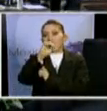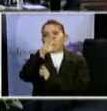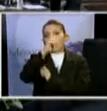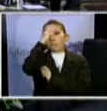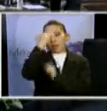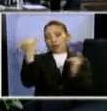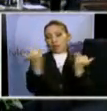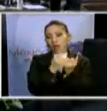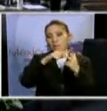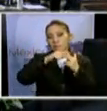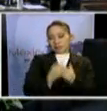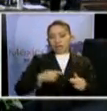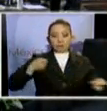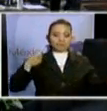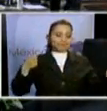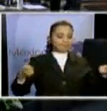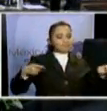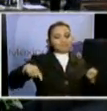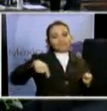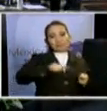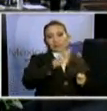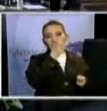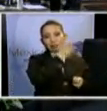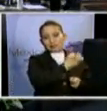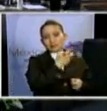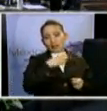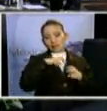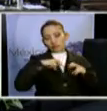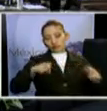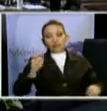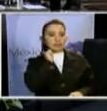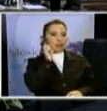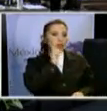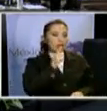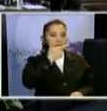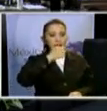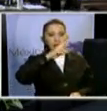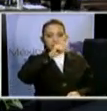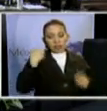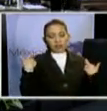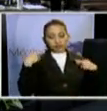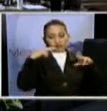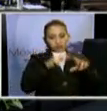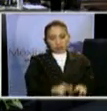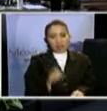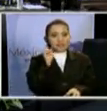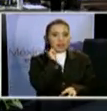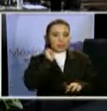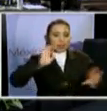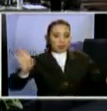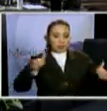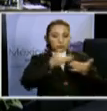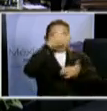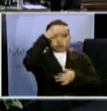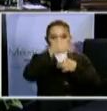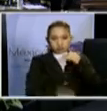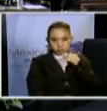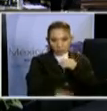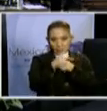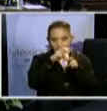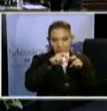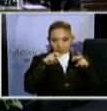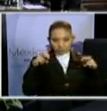pueda igualmente iniciar con la moderación de este panel, y la senadora Garza, a nombre del Senado, hará las conclusiones